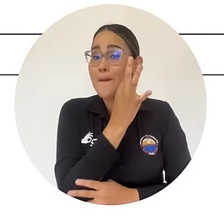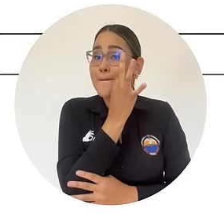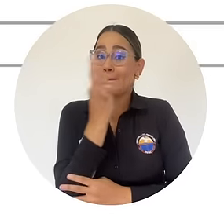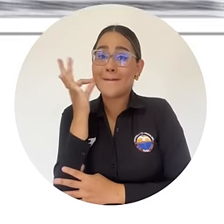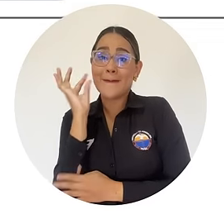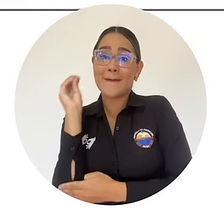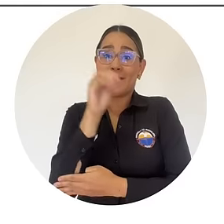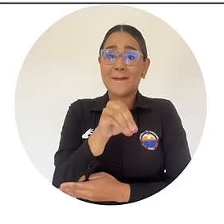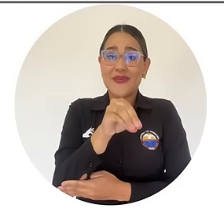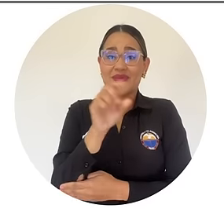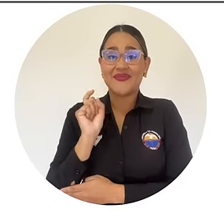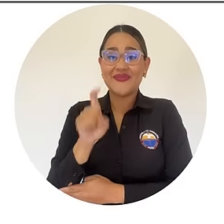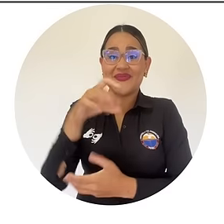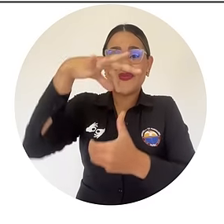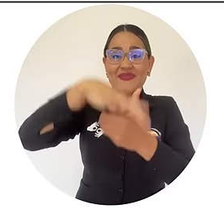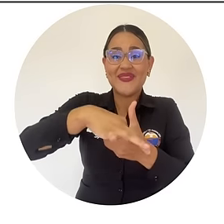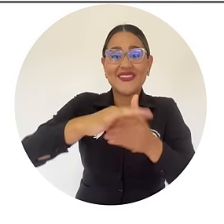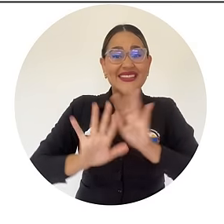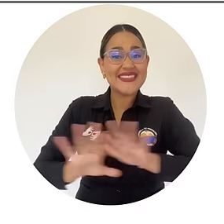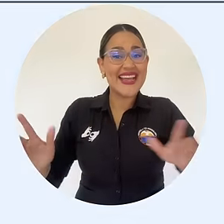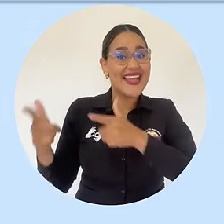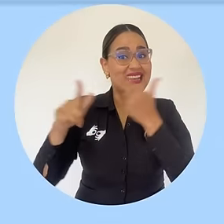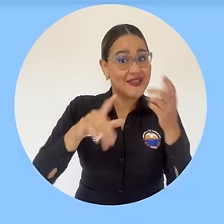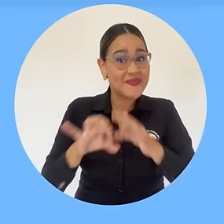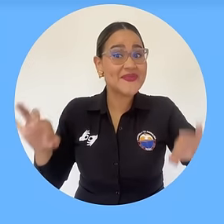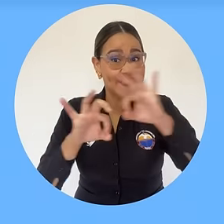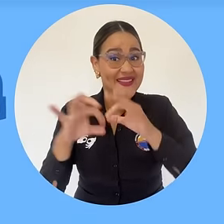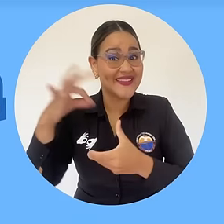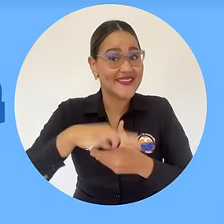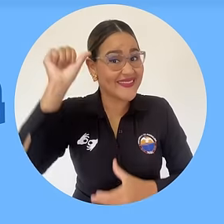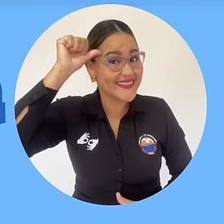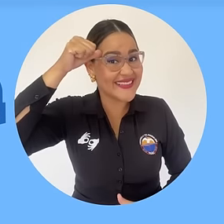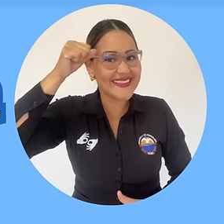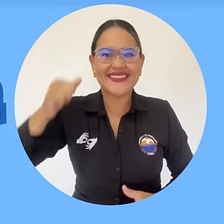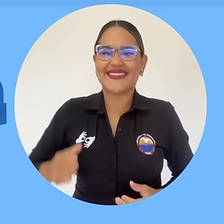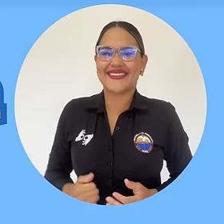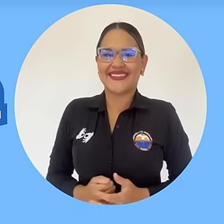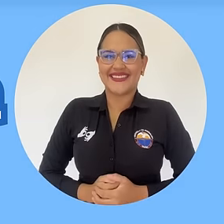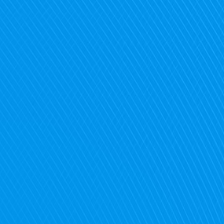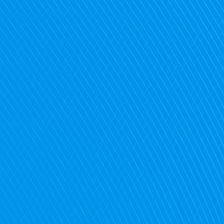clave, haz clic en votar y listo. Recuerda que tu voto cuenta.